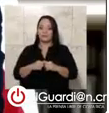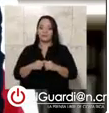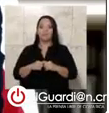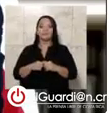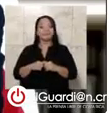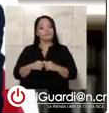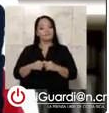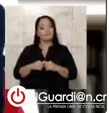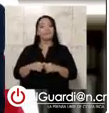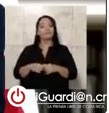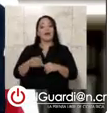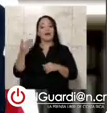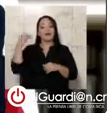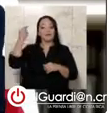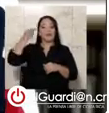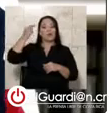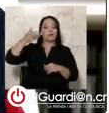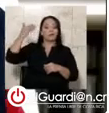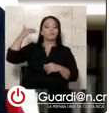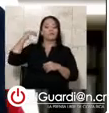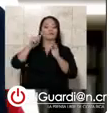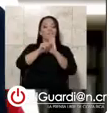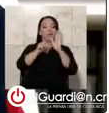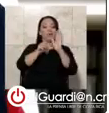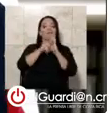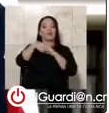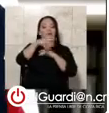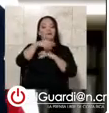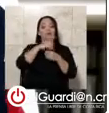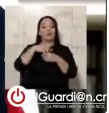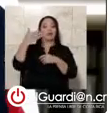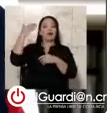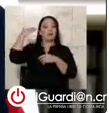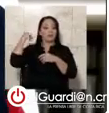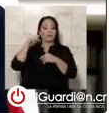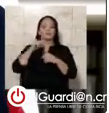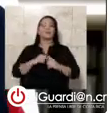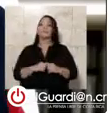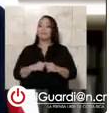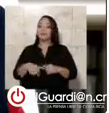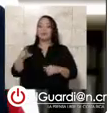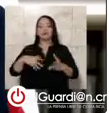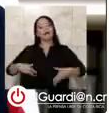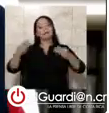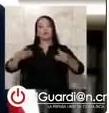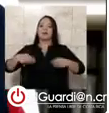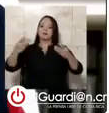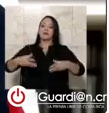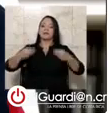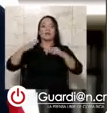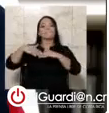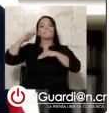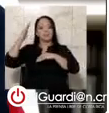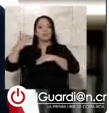la gente que estuvo antes y las asambleas legislativas que estuvieron antes, al gastar más de lo